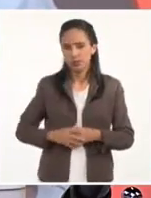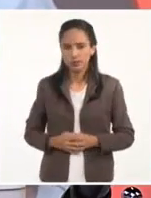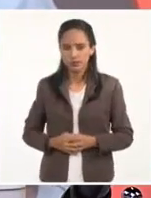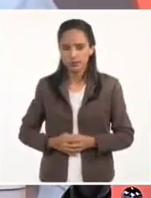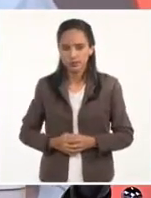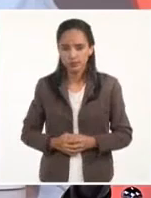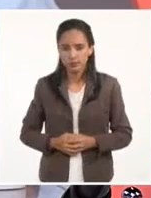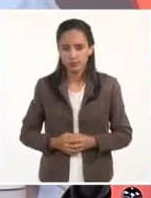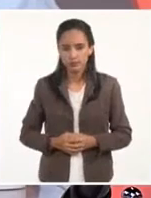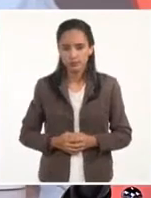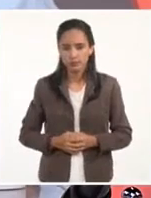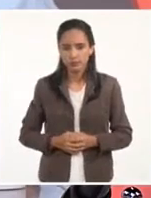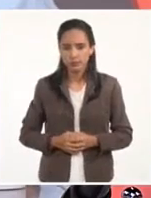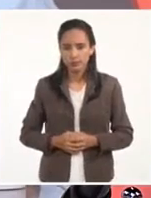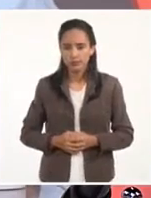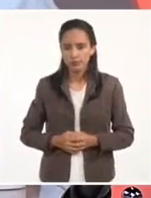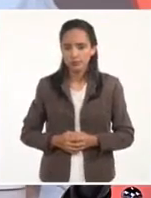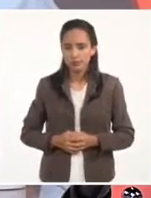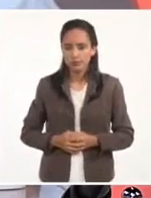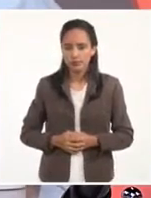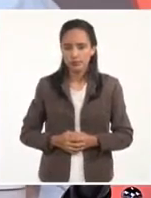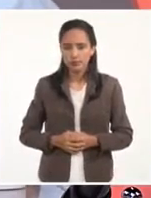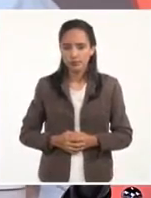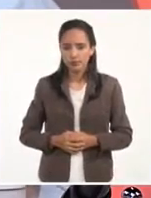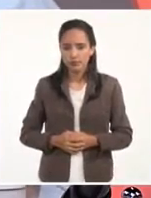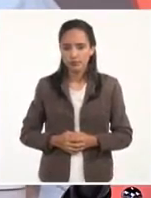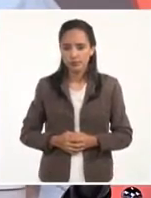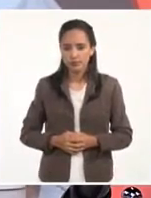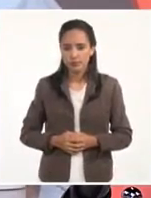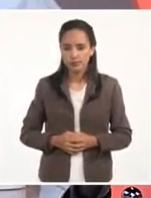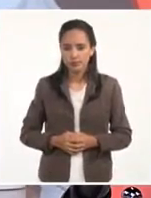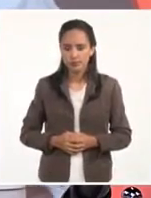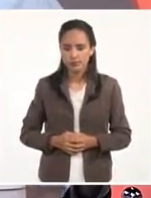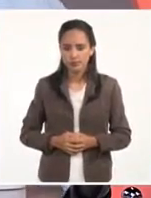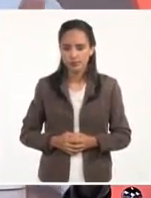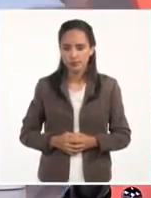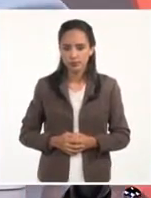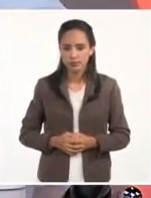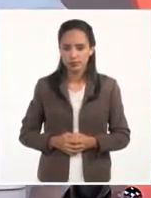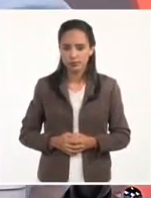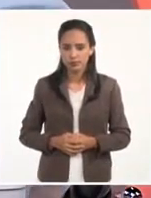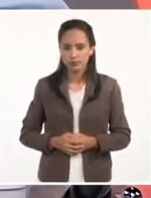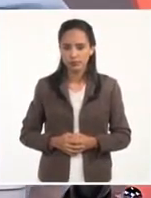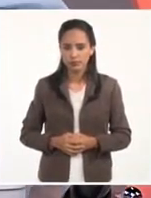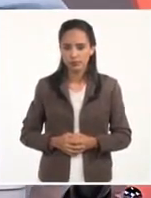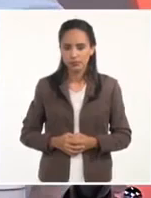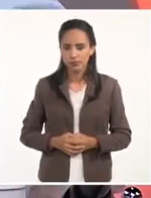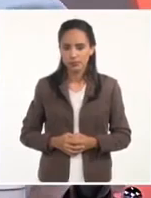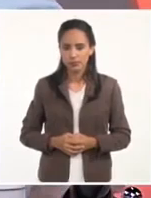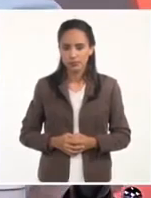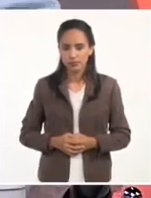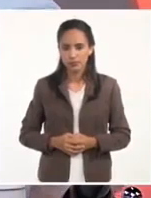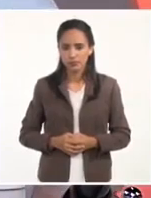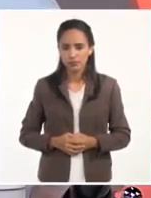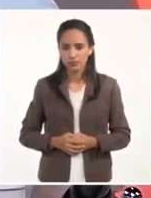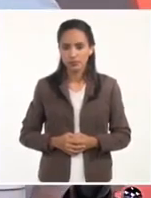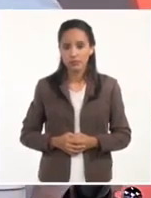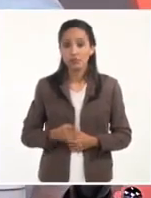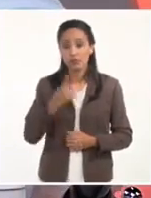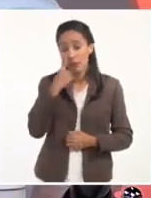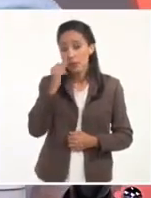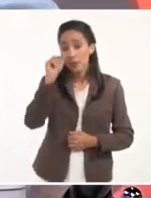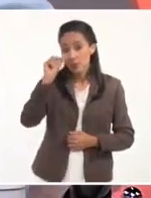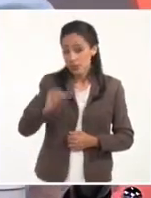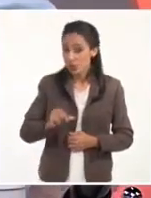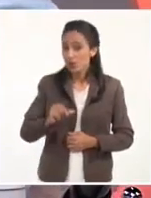realmente es es inconcebible cuando uno cuando uno ve personas de nuevo unas miras